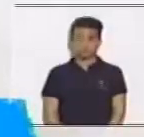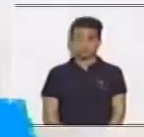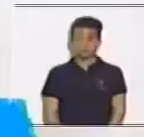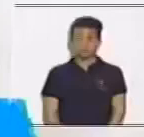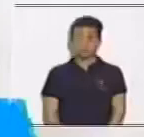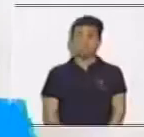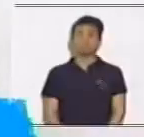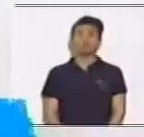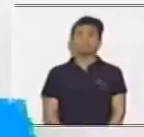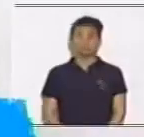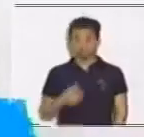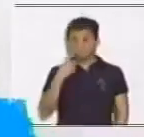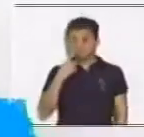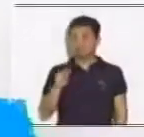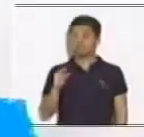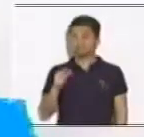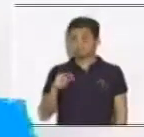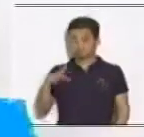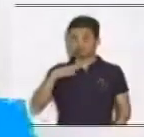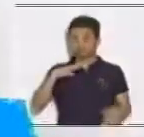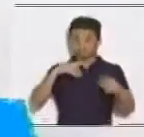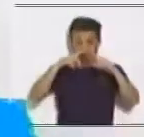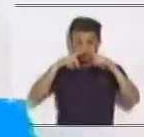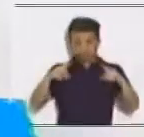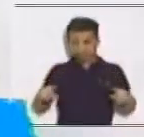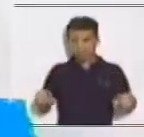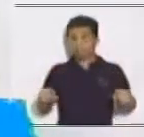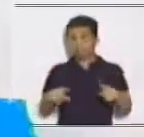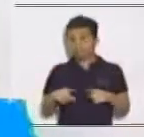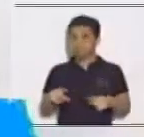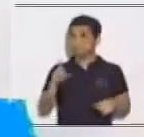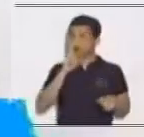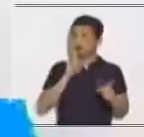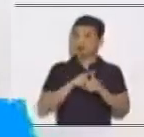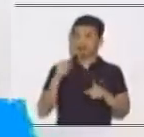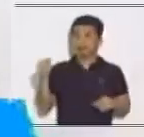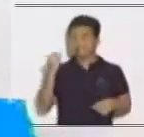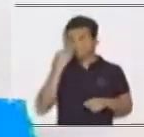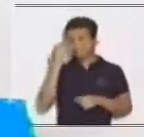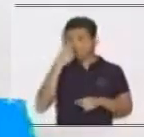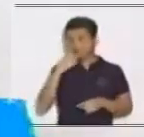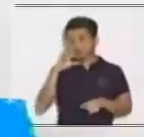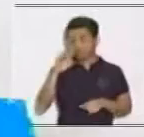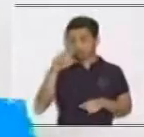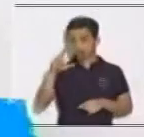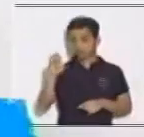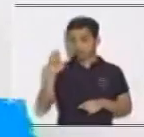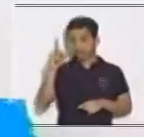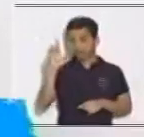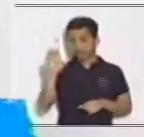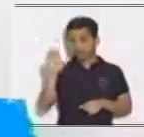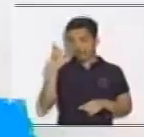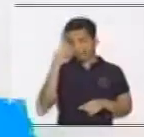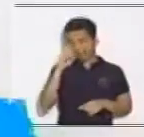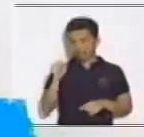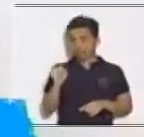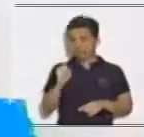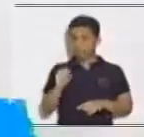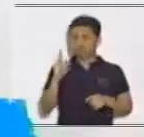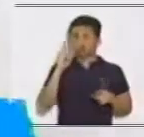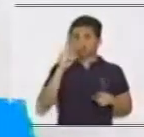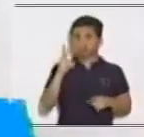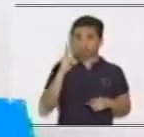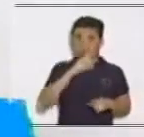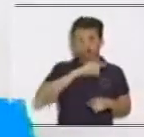triángulo rectángulo porque tiene el ángulo recto y es isósceles porque tiene dos lados iguales y uno distinto.